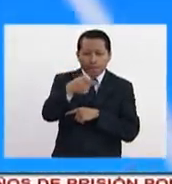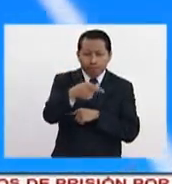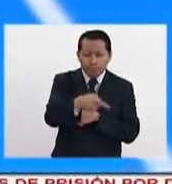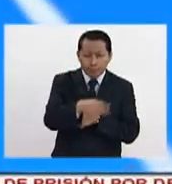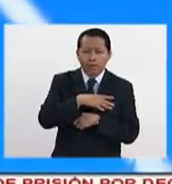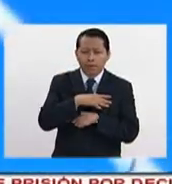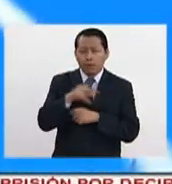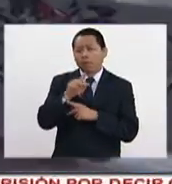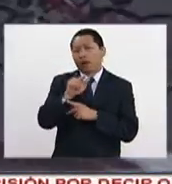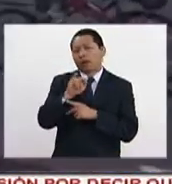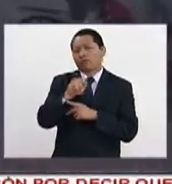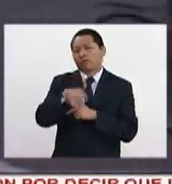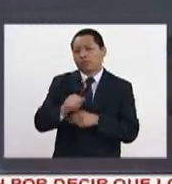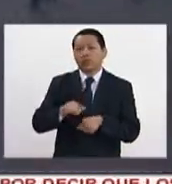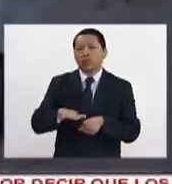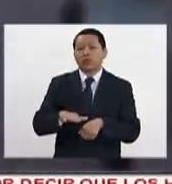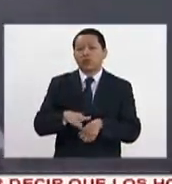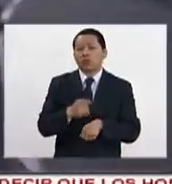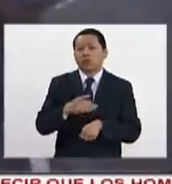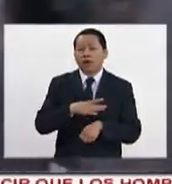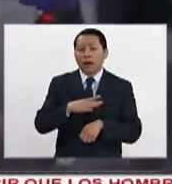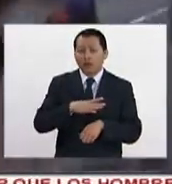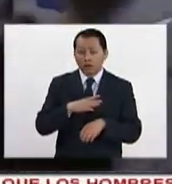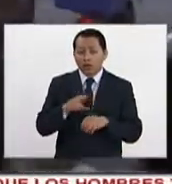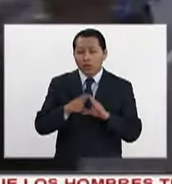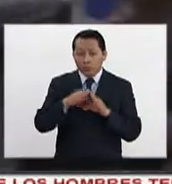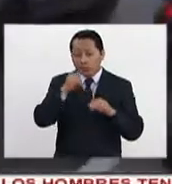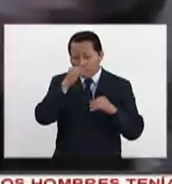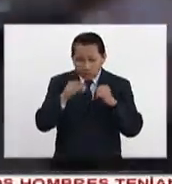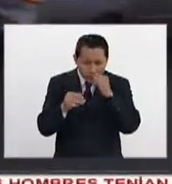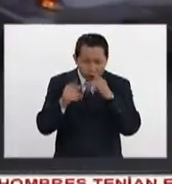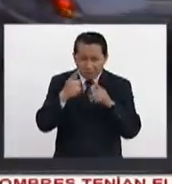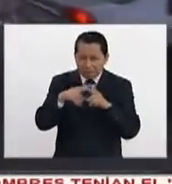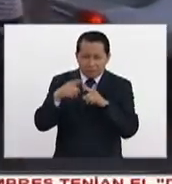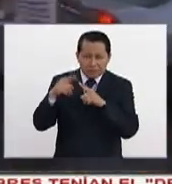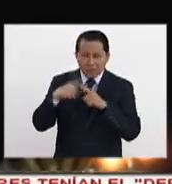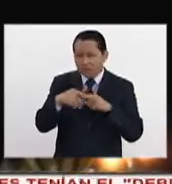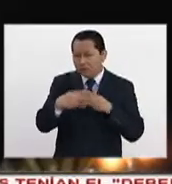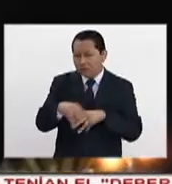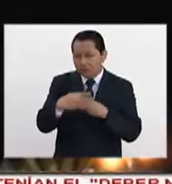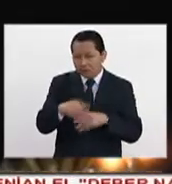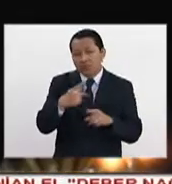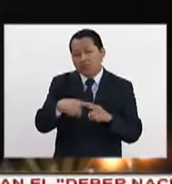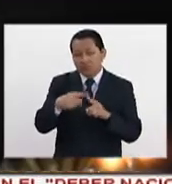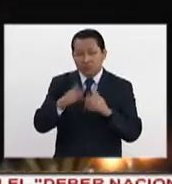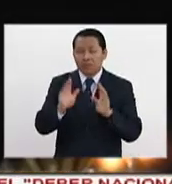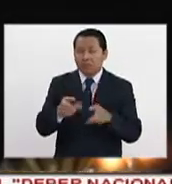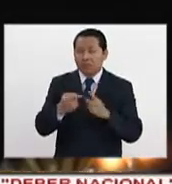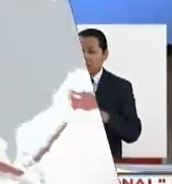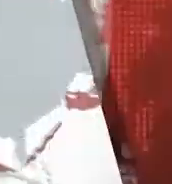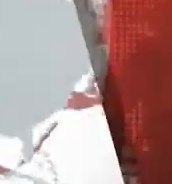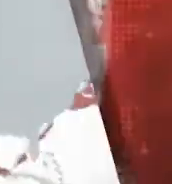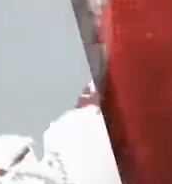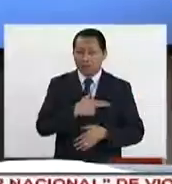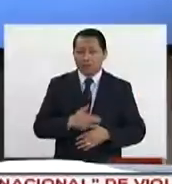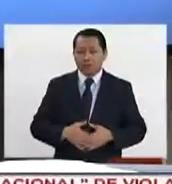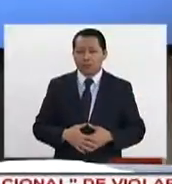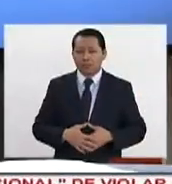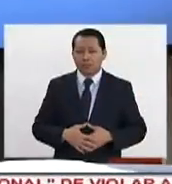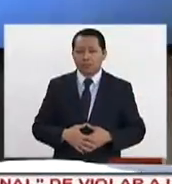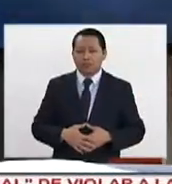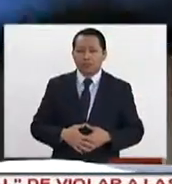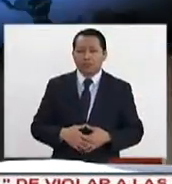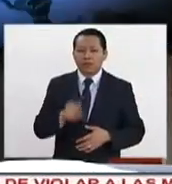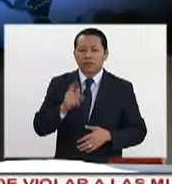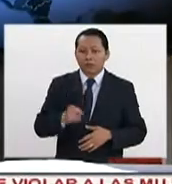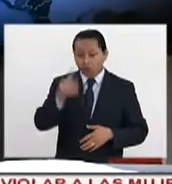territorio palestino en el marco de una jornada de manifestaciones que ya han dejado varias decenas de heridos.